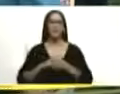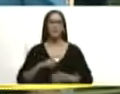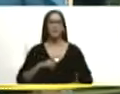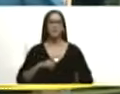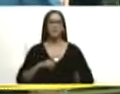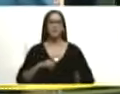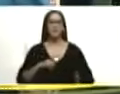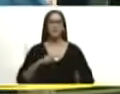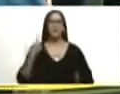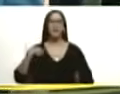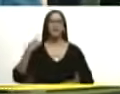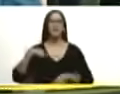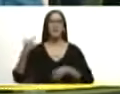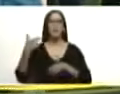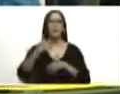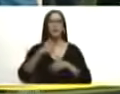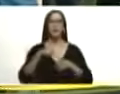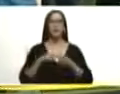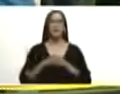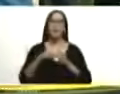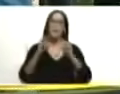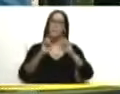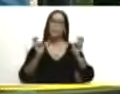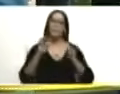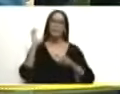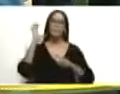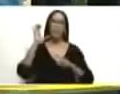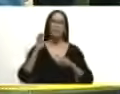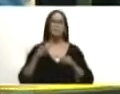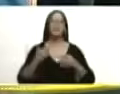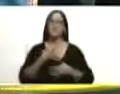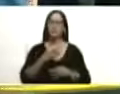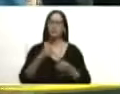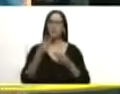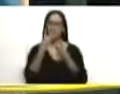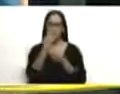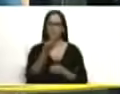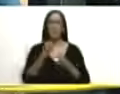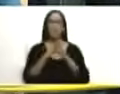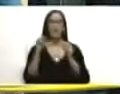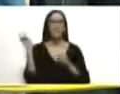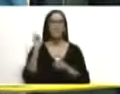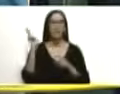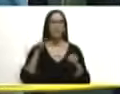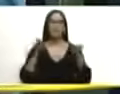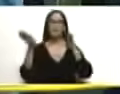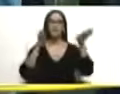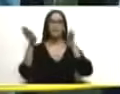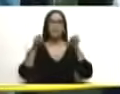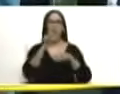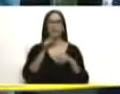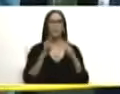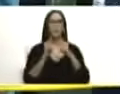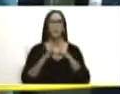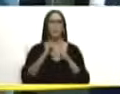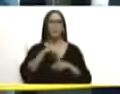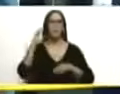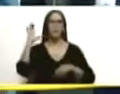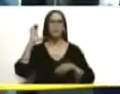tenemos el autobús marca país, que la intención es que recorra toda Venezuela y que fomente rutas turísticas, que la gente venga y conozca nuestro